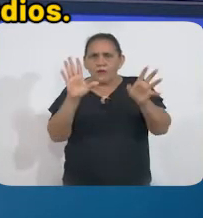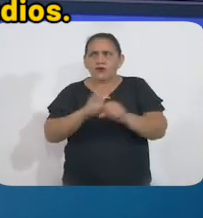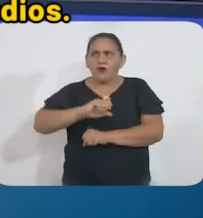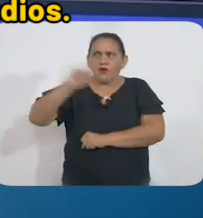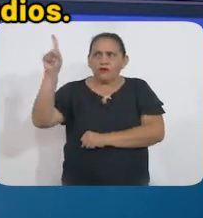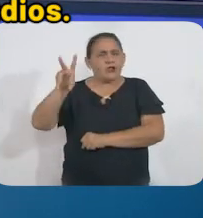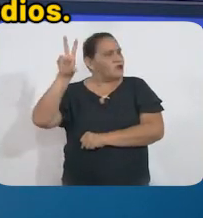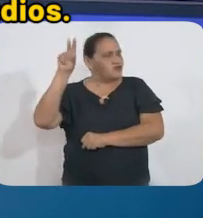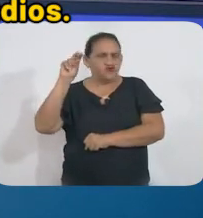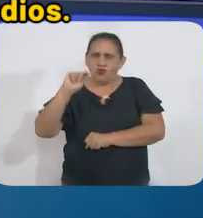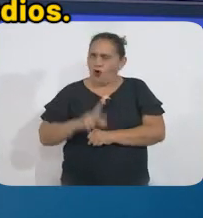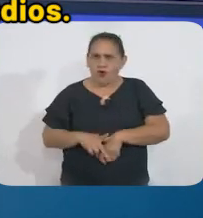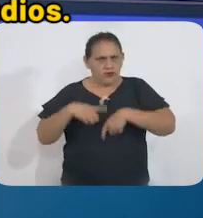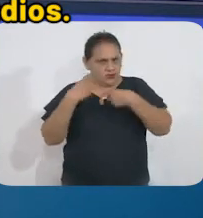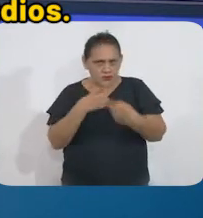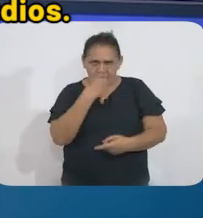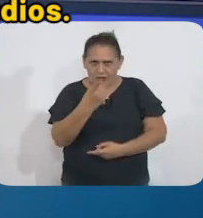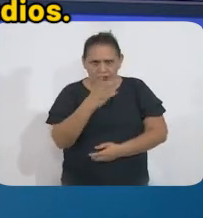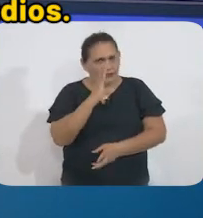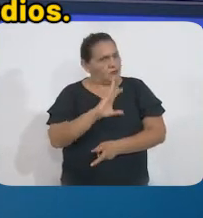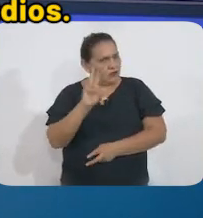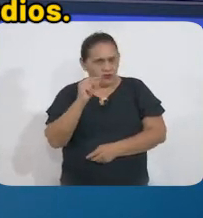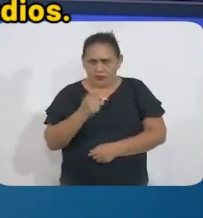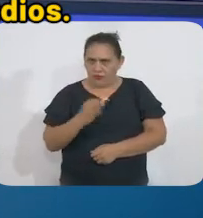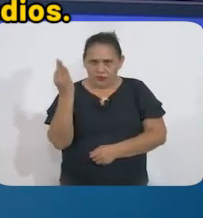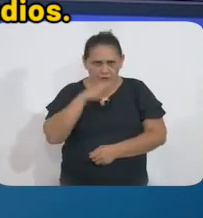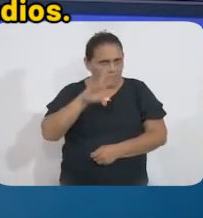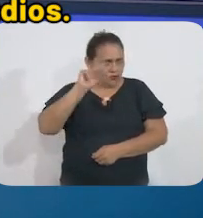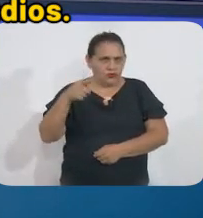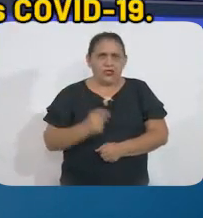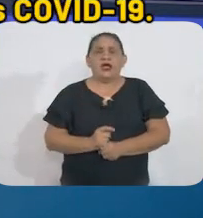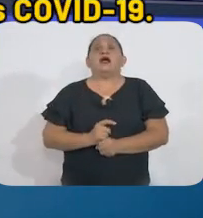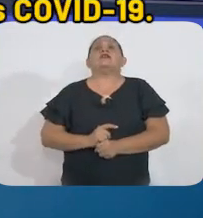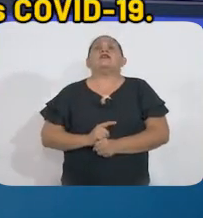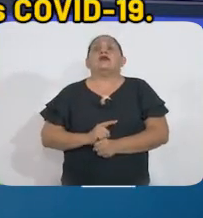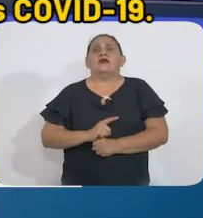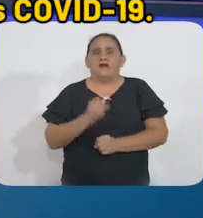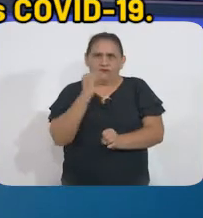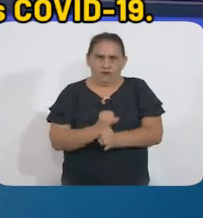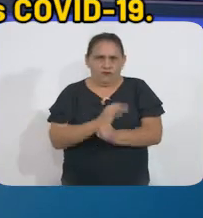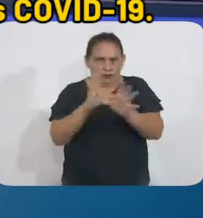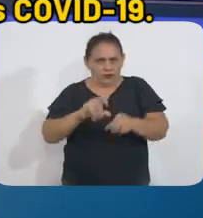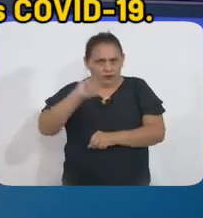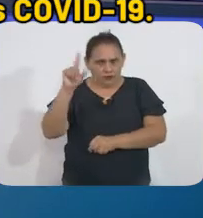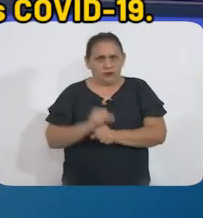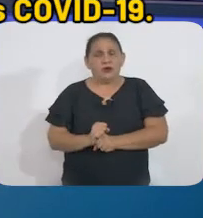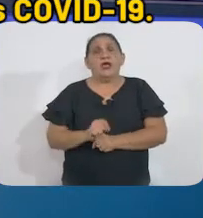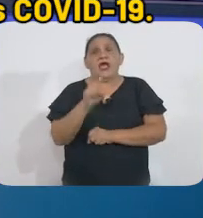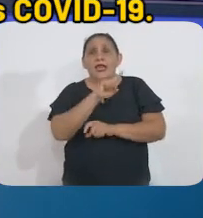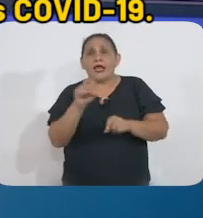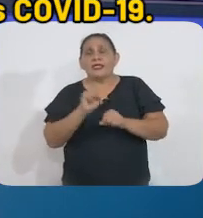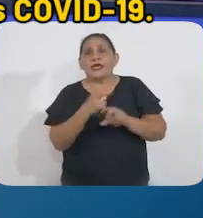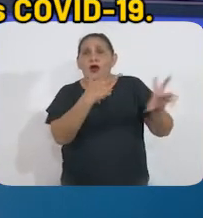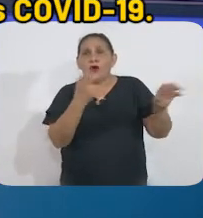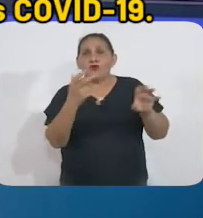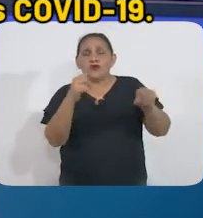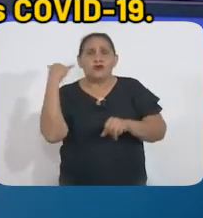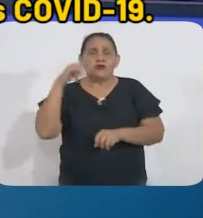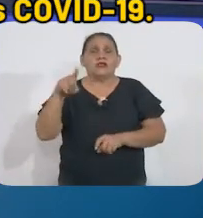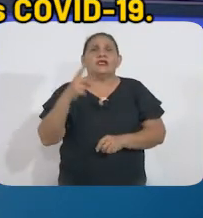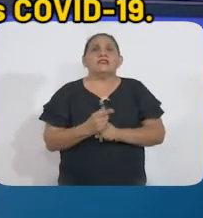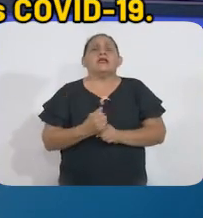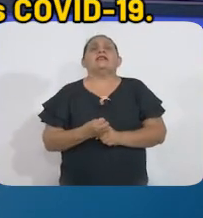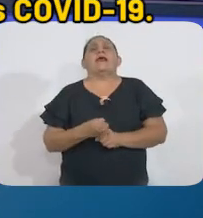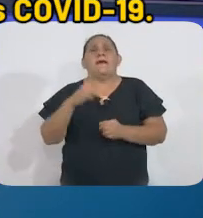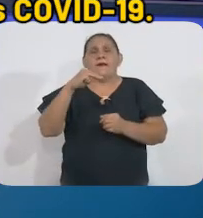o audios con contenido falso, que no provenga de fuentes oficiales. En la línea telefónica 800 Yucatán se atiende en maya